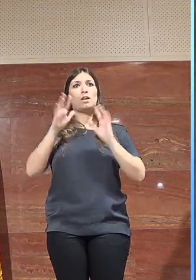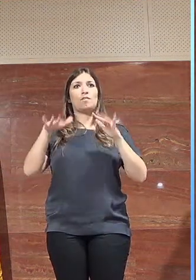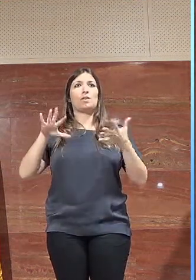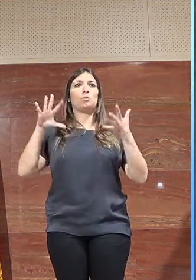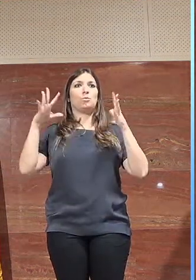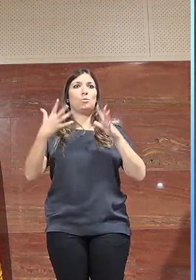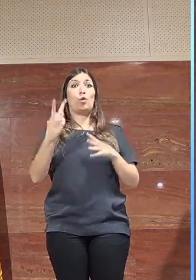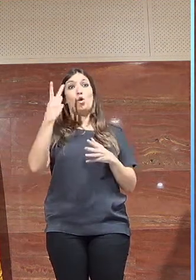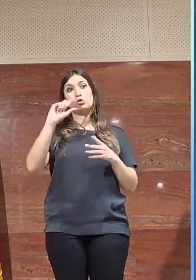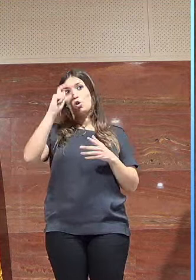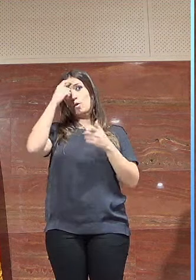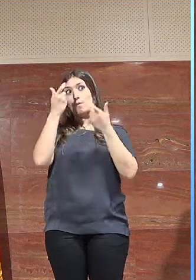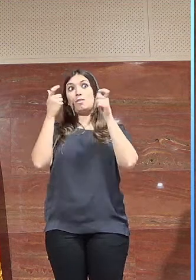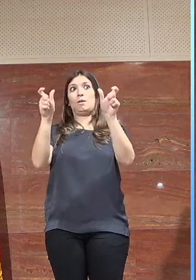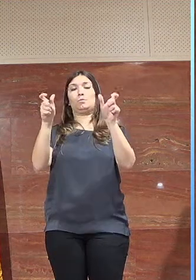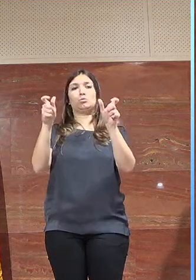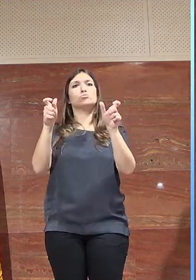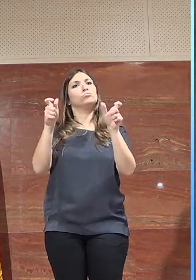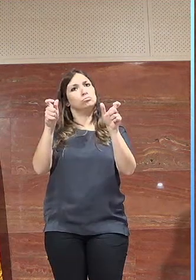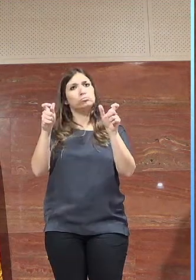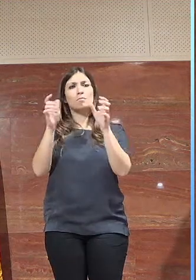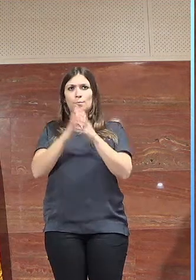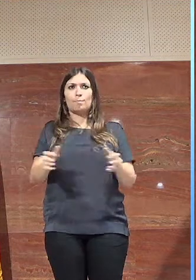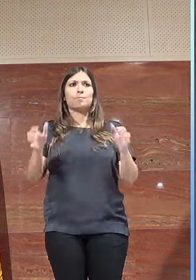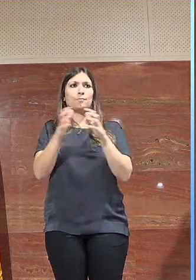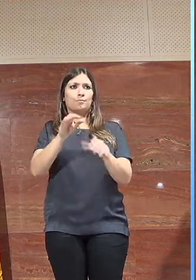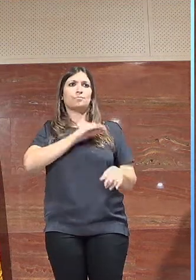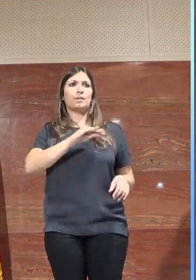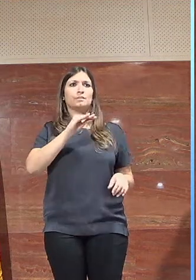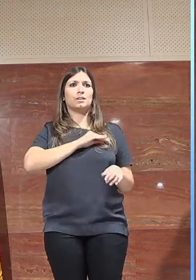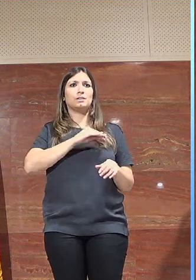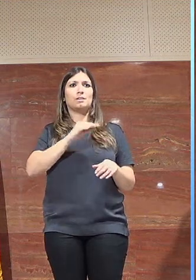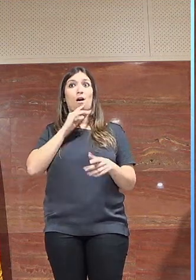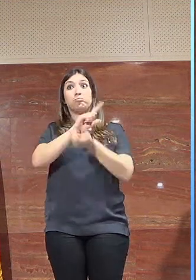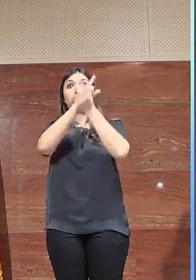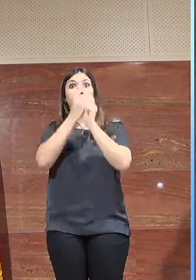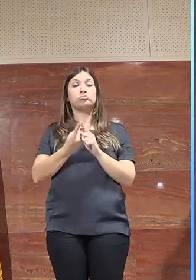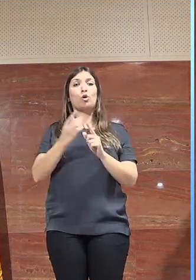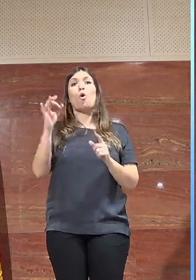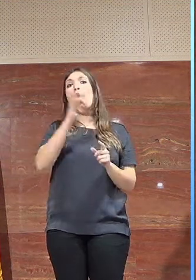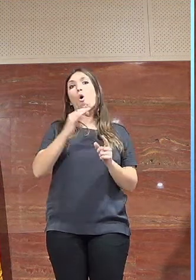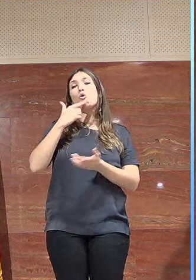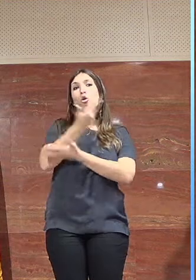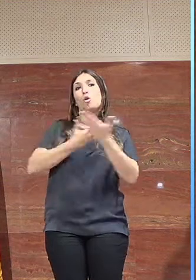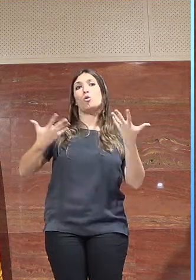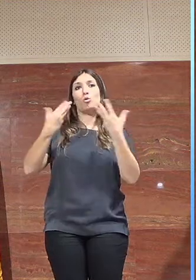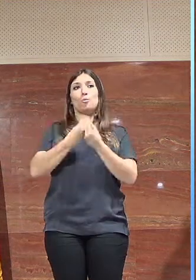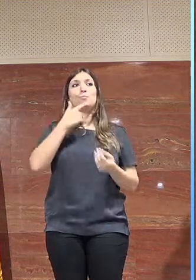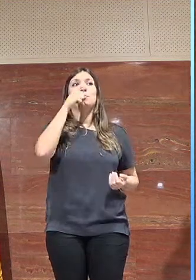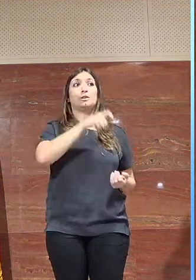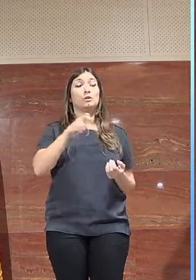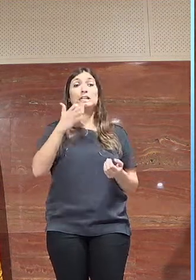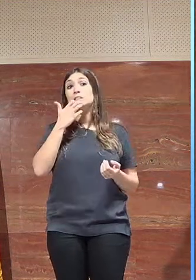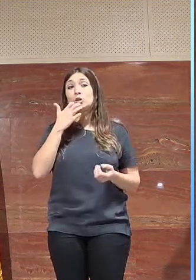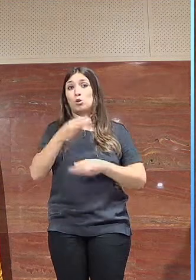Son dos conceptos, yo creo que suficientemente ambiciosos, y desde luego generar cambios relevantes o se hace en colaboración con las personas o no se